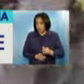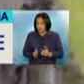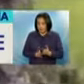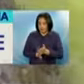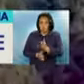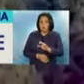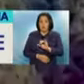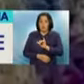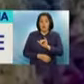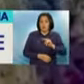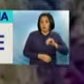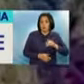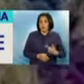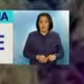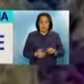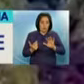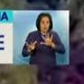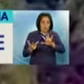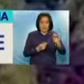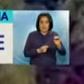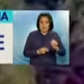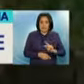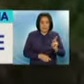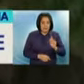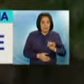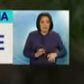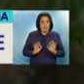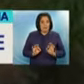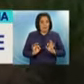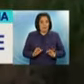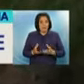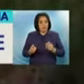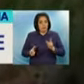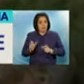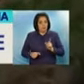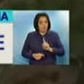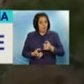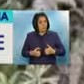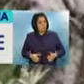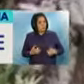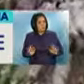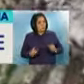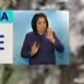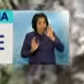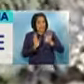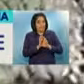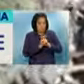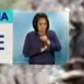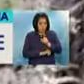80 kilómetros de peligro extremo y muchos no logran salir con vida. Este es solo un ejemplo.